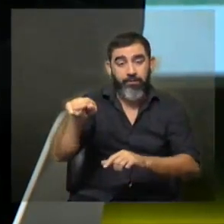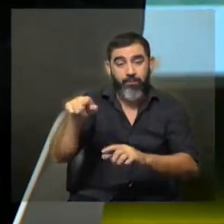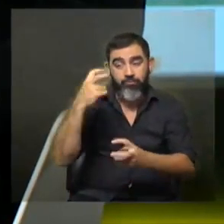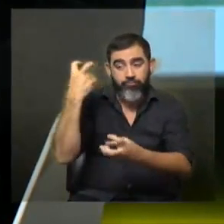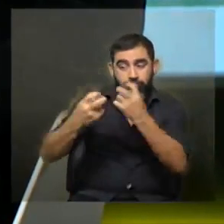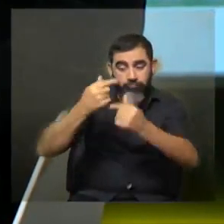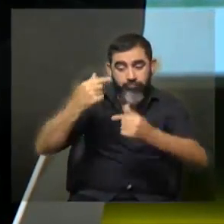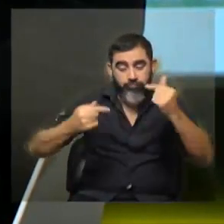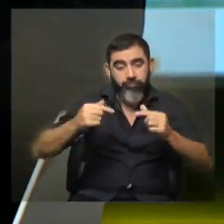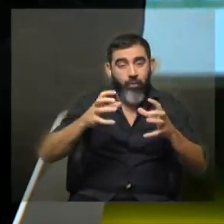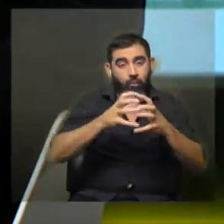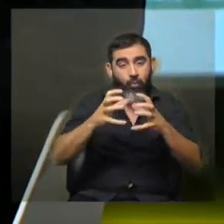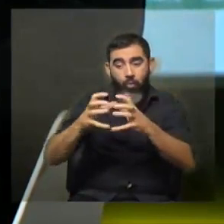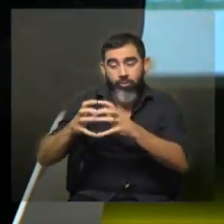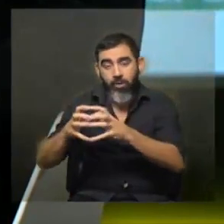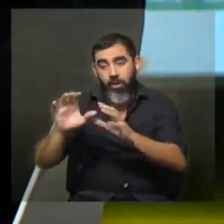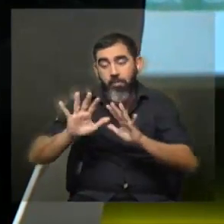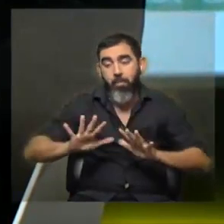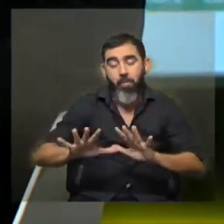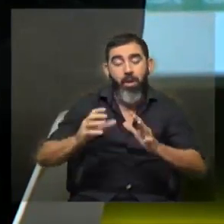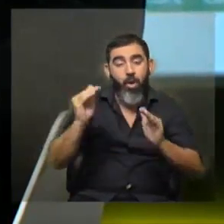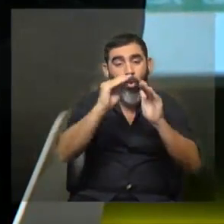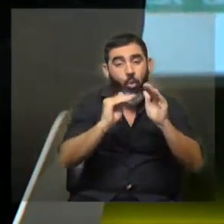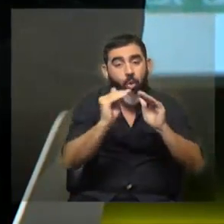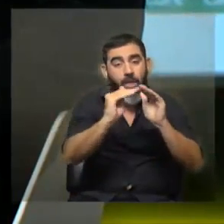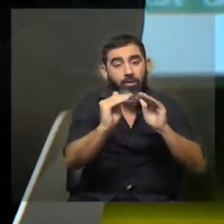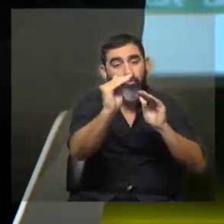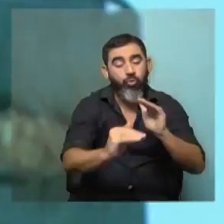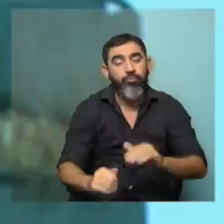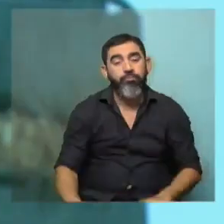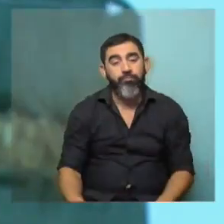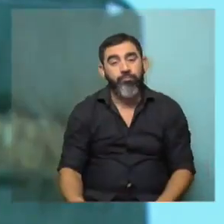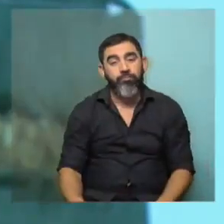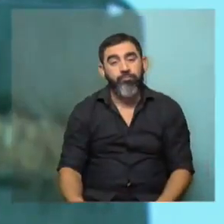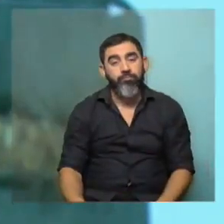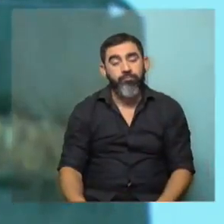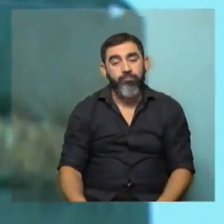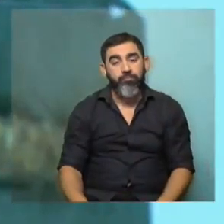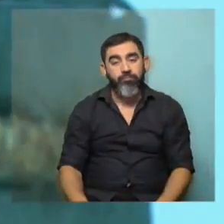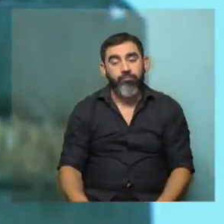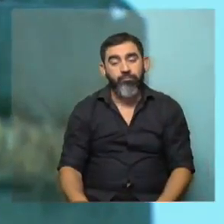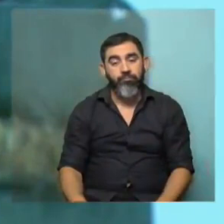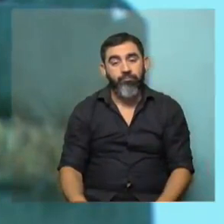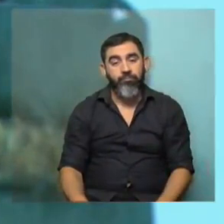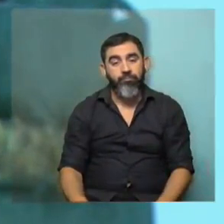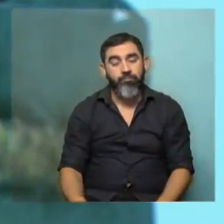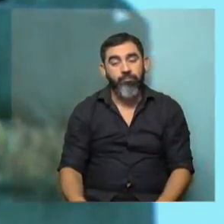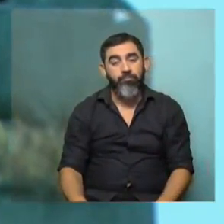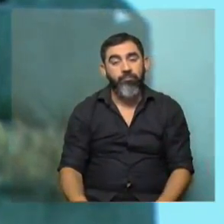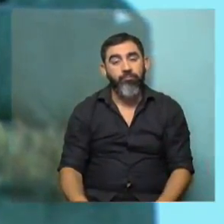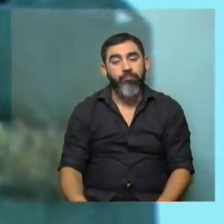esas bochas y así se armó esa colección tan importante. Un segundo antes de empezar a hablar de esto que estamos viendo ahora, que es información un poco más